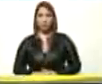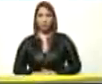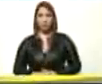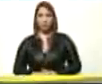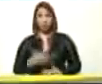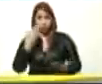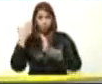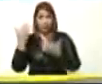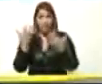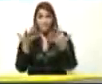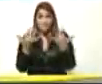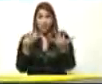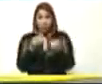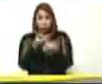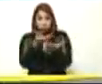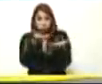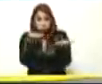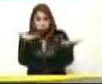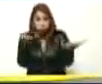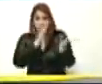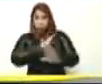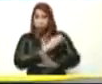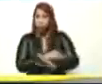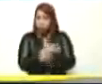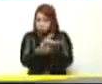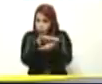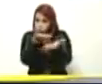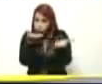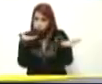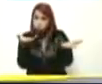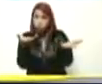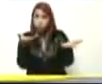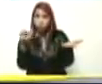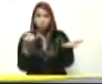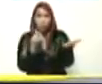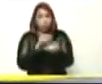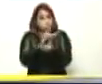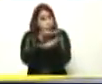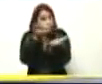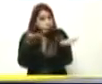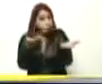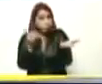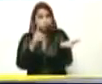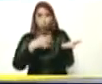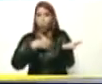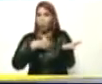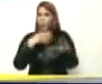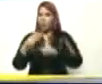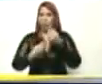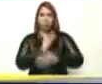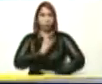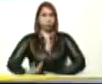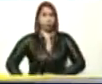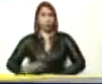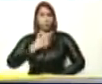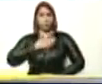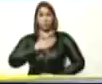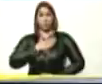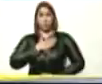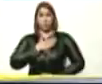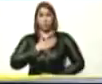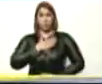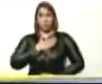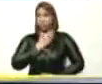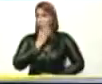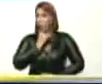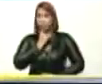eso está en las manos, y en el poder de ustedes, solo ustedes, eso no lo puede hacer, el presidente de la república, no está en